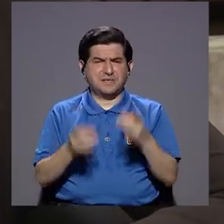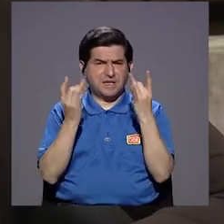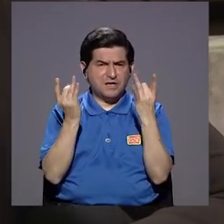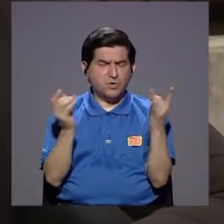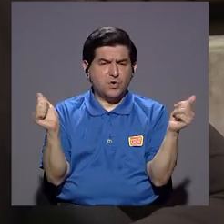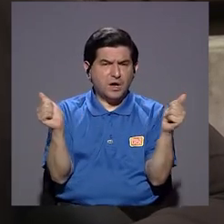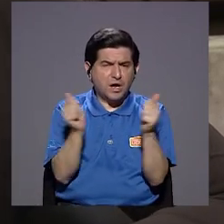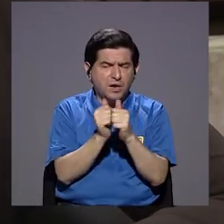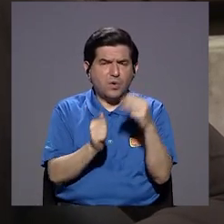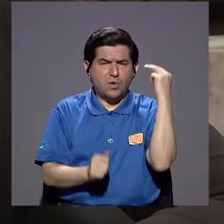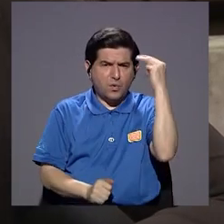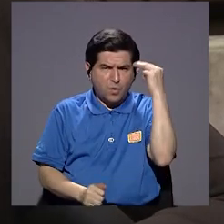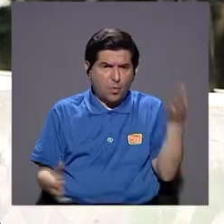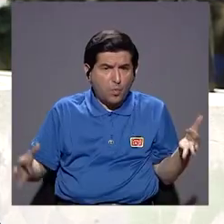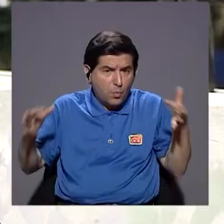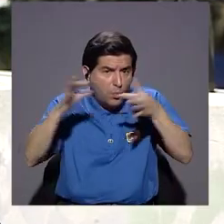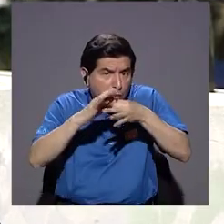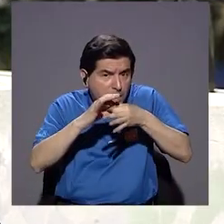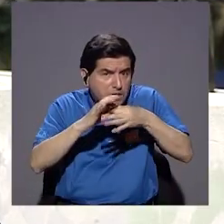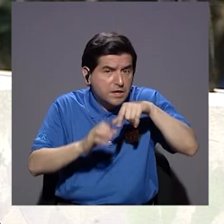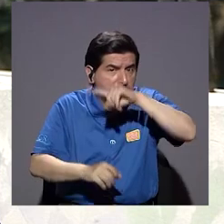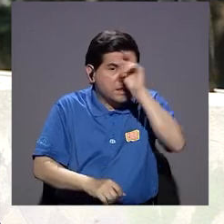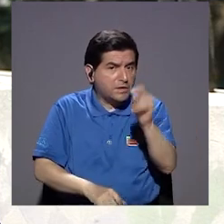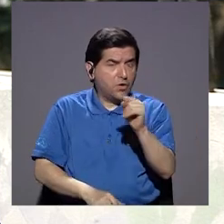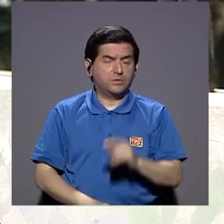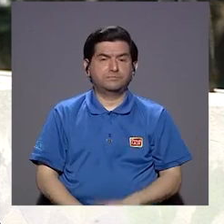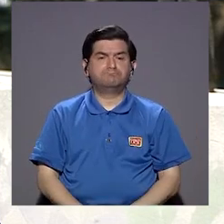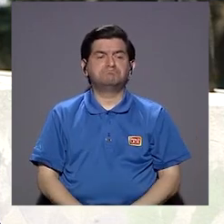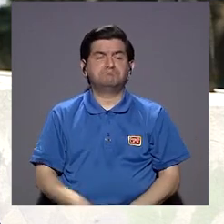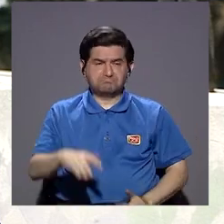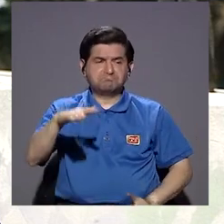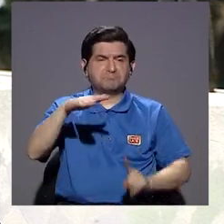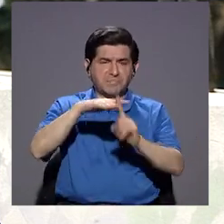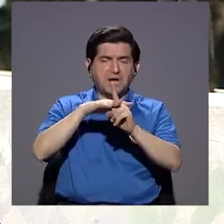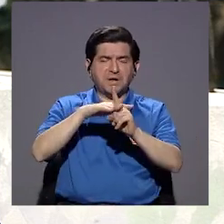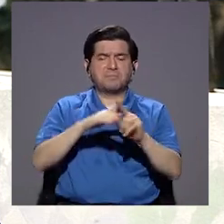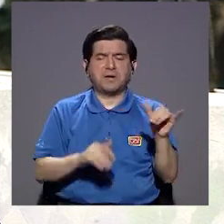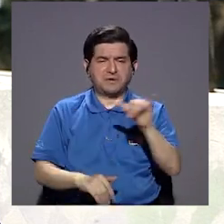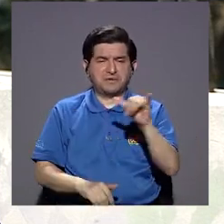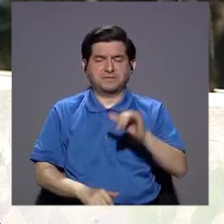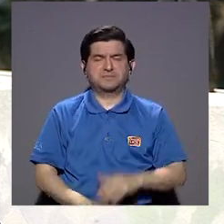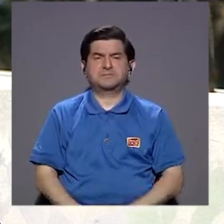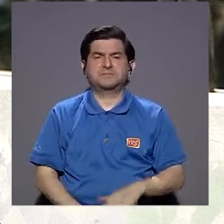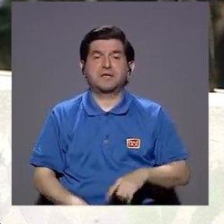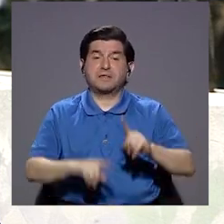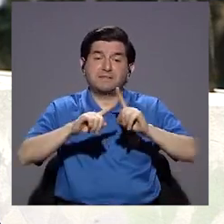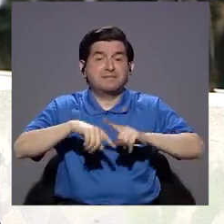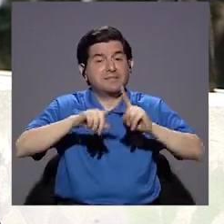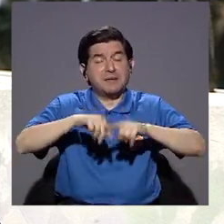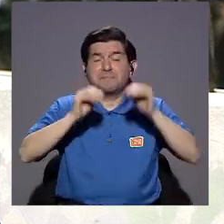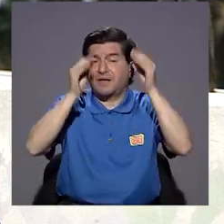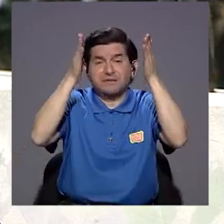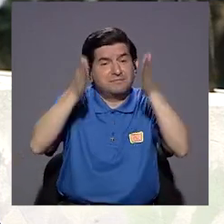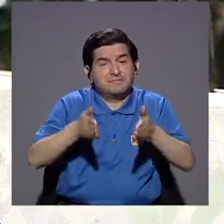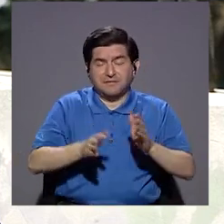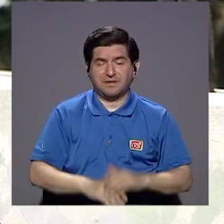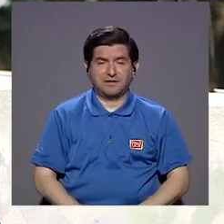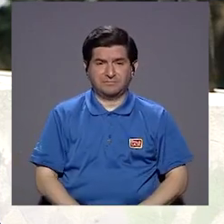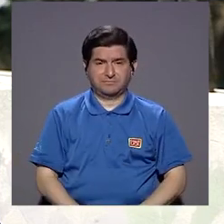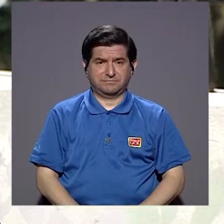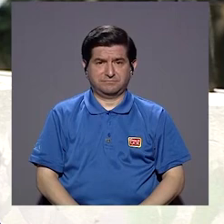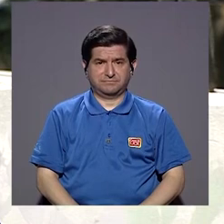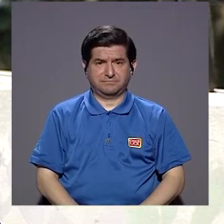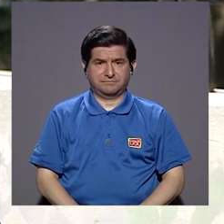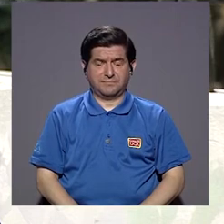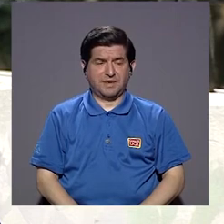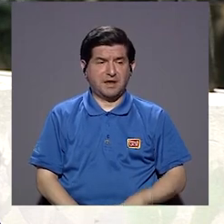la meditación? Es algo que llega. Para mí es algo que llega. Hay gente, depende también del profesor, lo